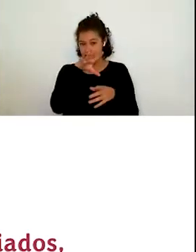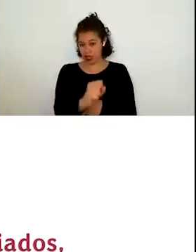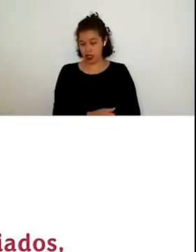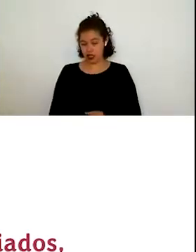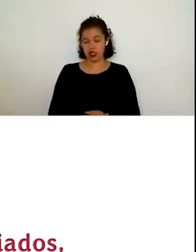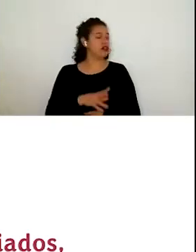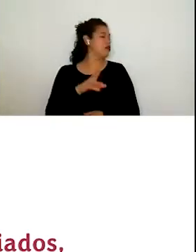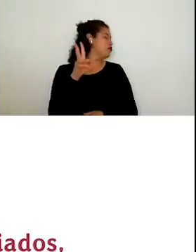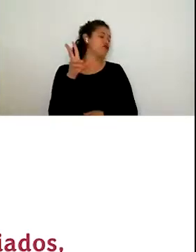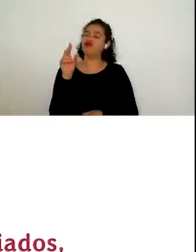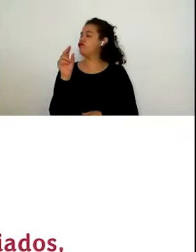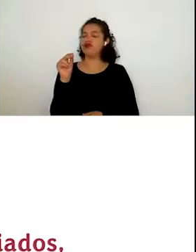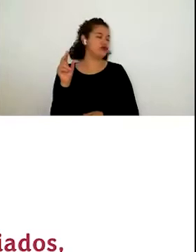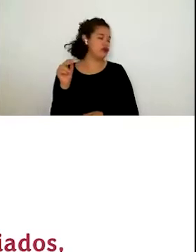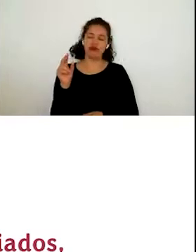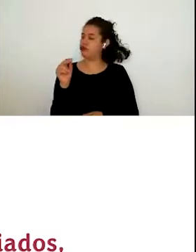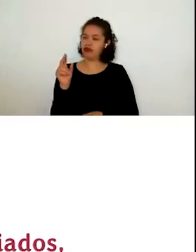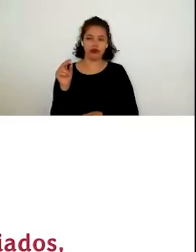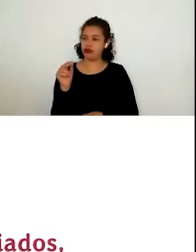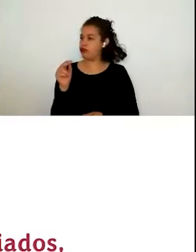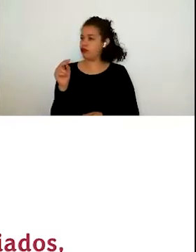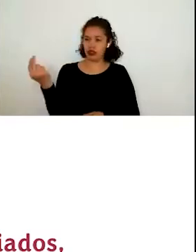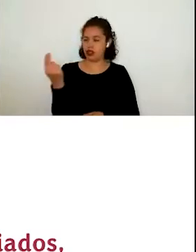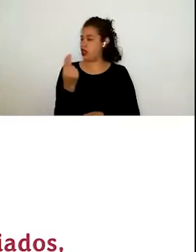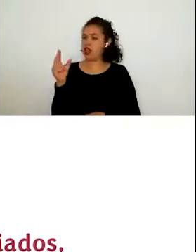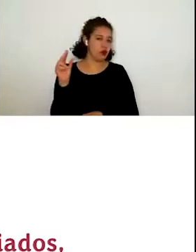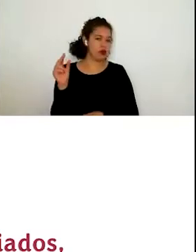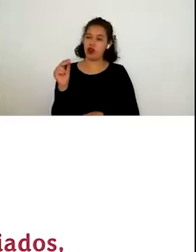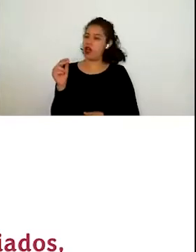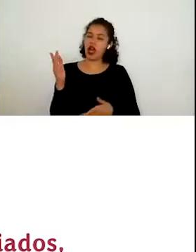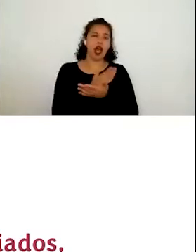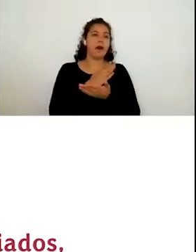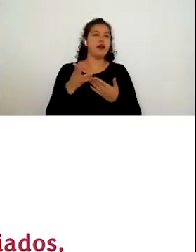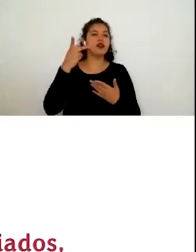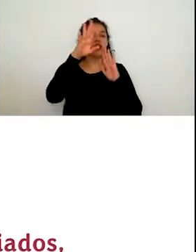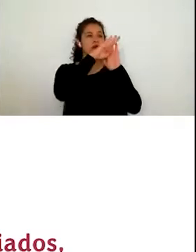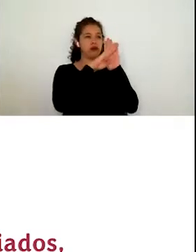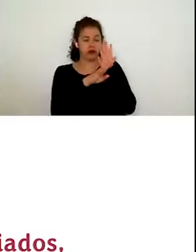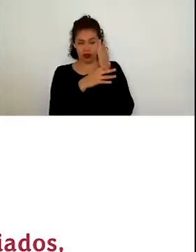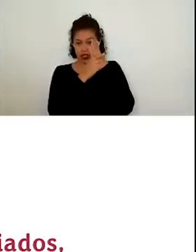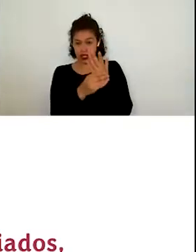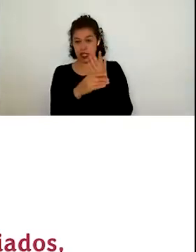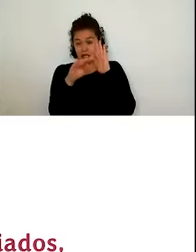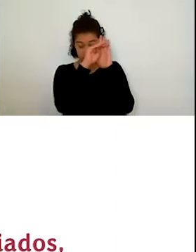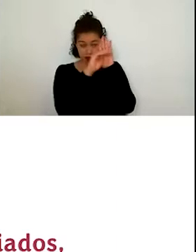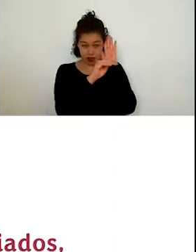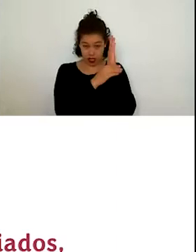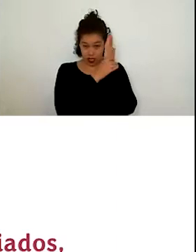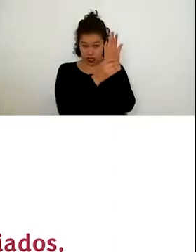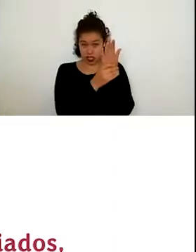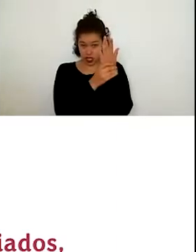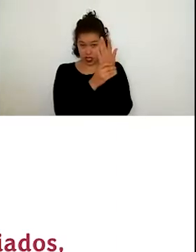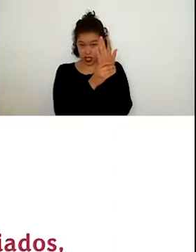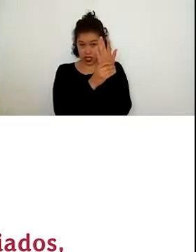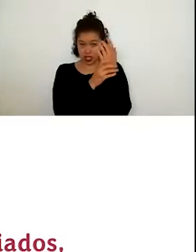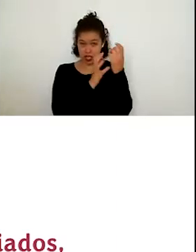No. No necesariamente, a menos que lo digan sus estatutos. Si el estatuto dice esa parte en